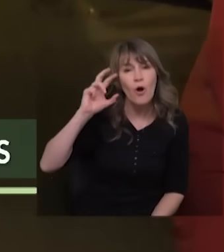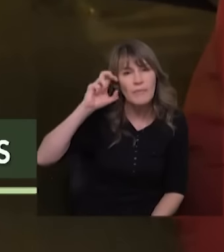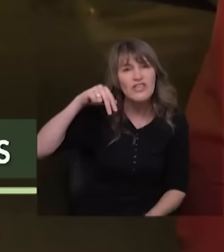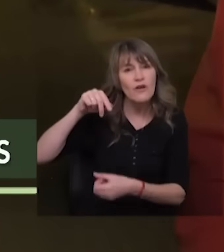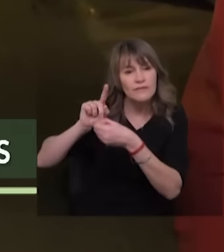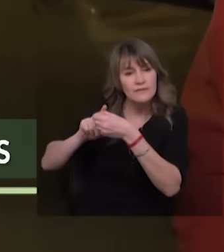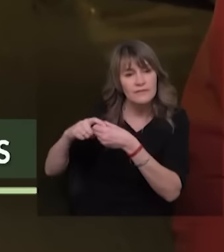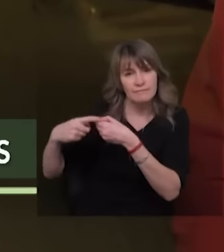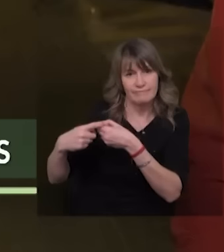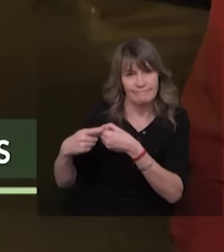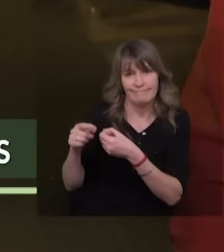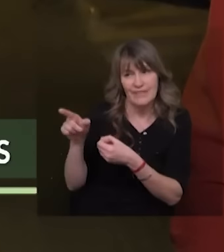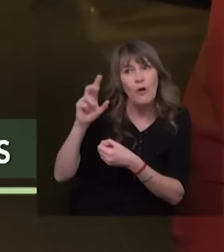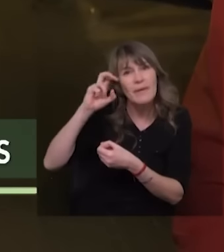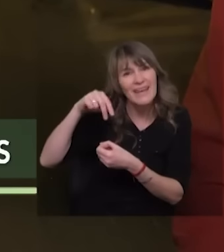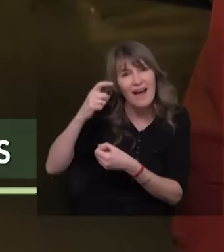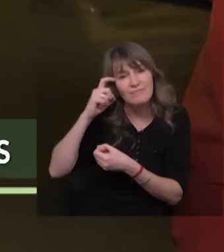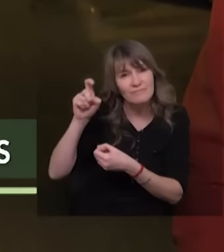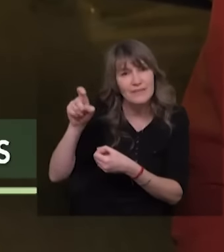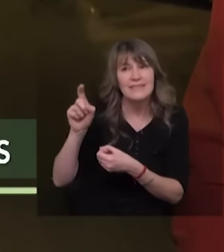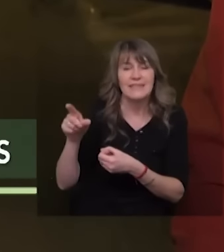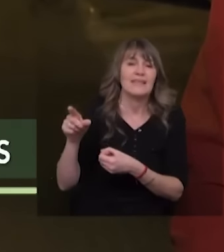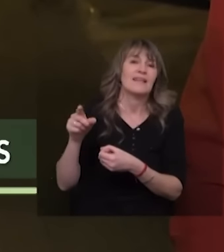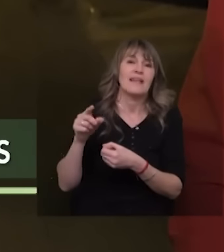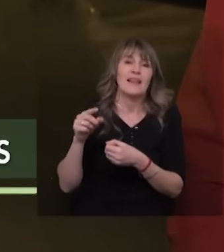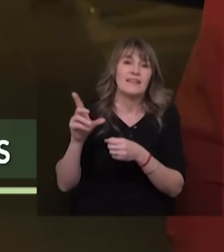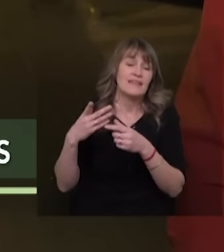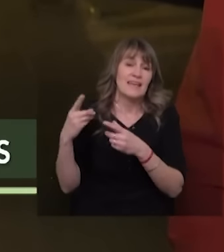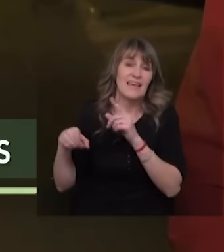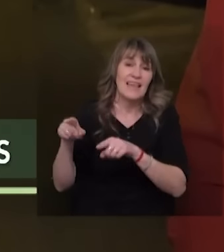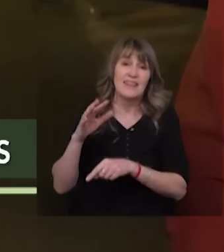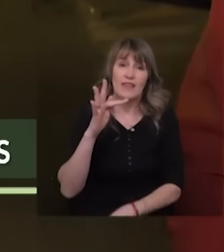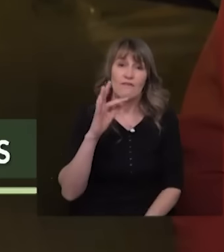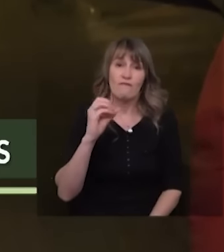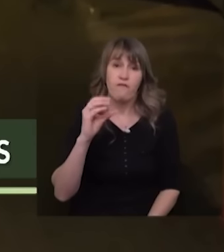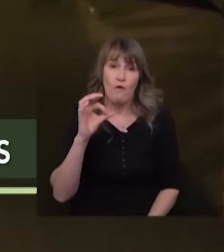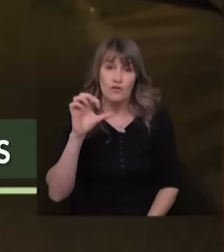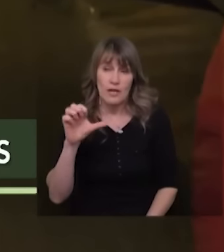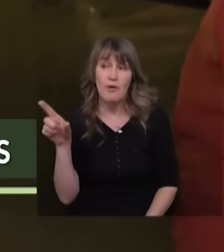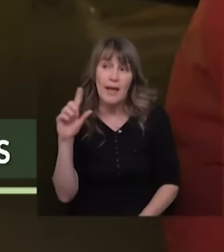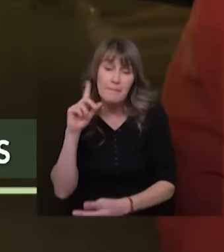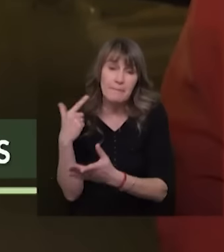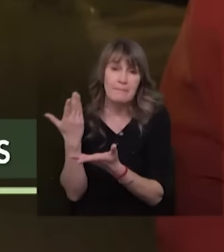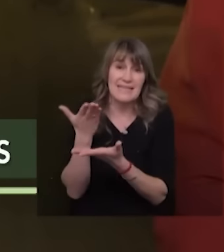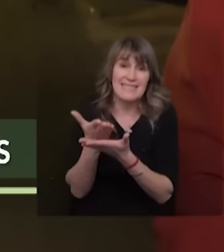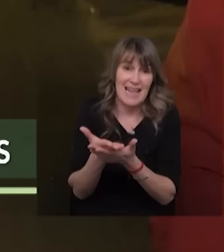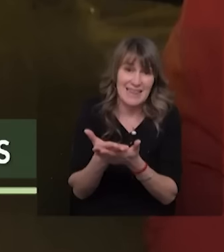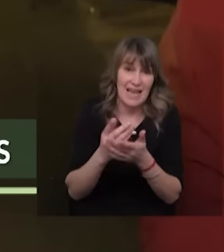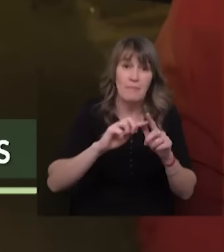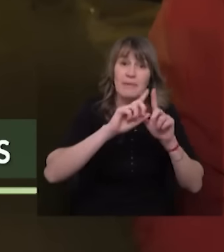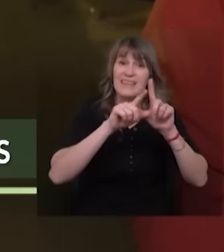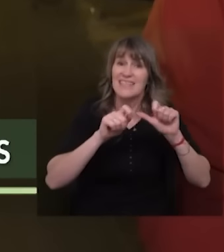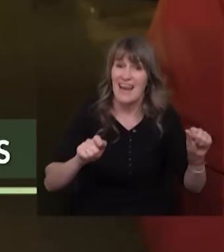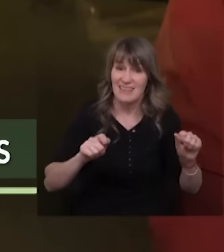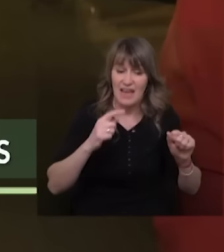sindicatos justamente dirigentes de fose a propósito de esta presentación que se hizo al pitn para que evalúe su próxima